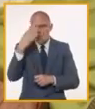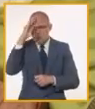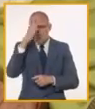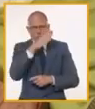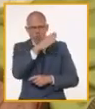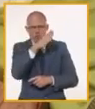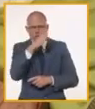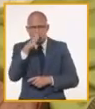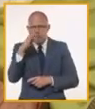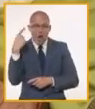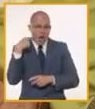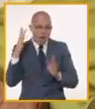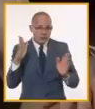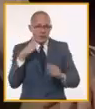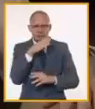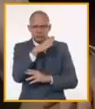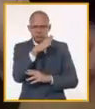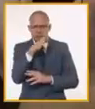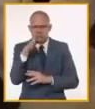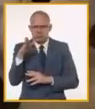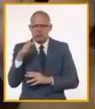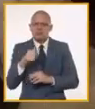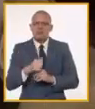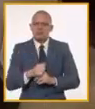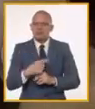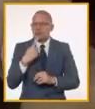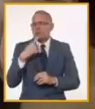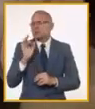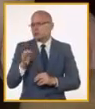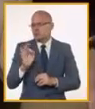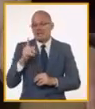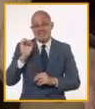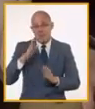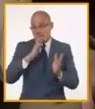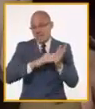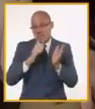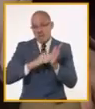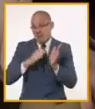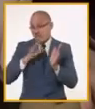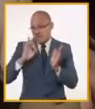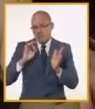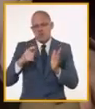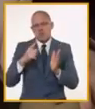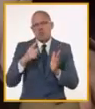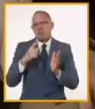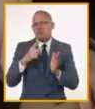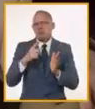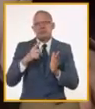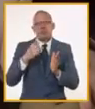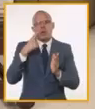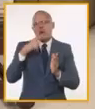veces. Por lo menos 2 veces en el mes, de Guantánamo hasta Pinar del Río. ¿Qué está haciendo?